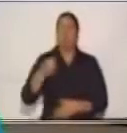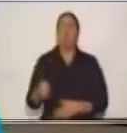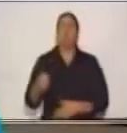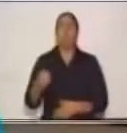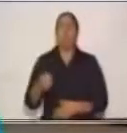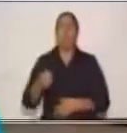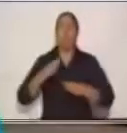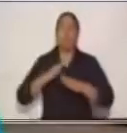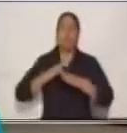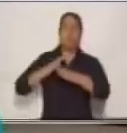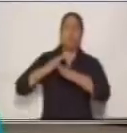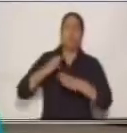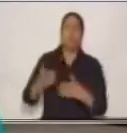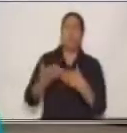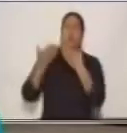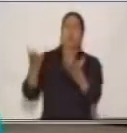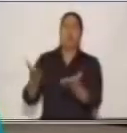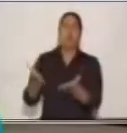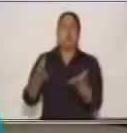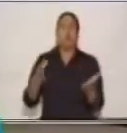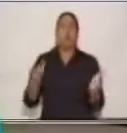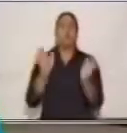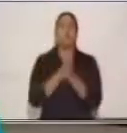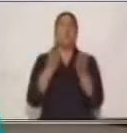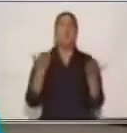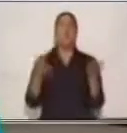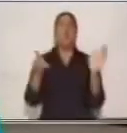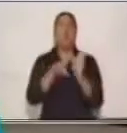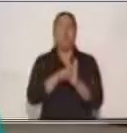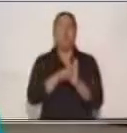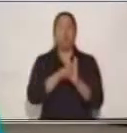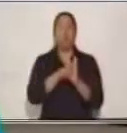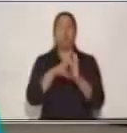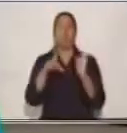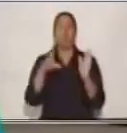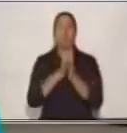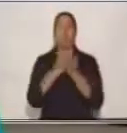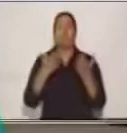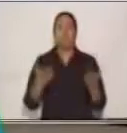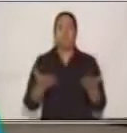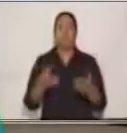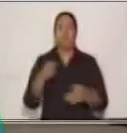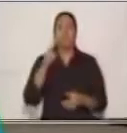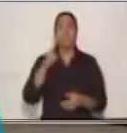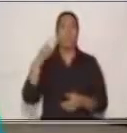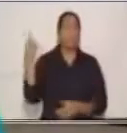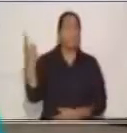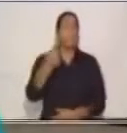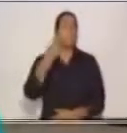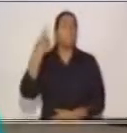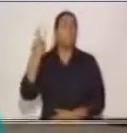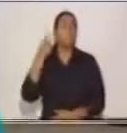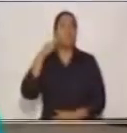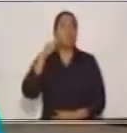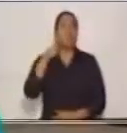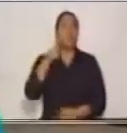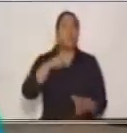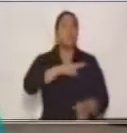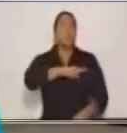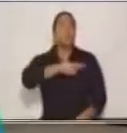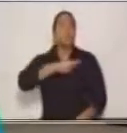constitucionales. Es muy importante esta ley porque esta rige todo un estado y en este caso es el estado